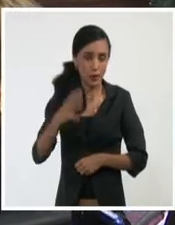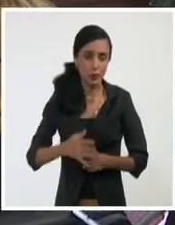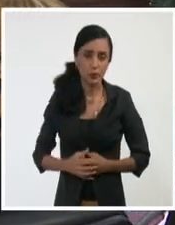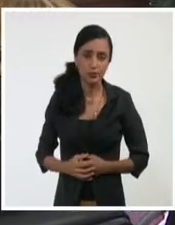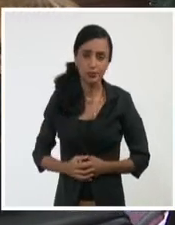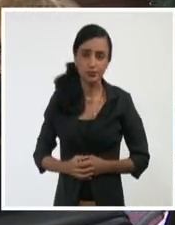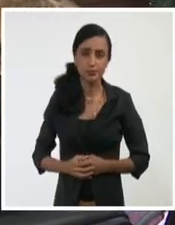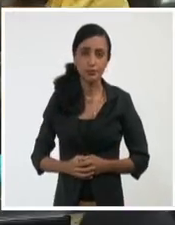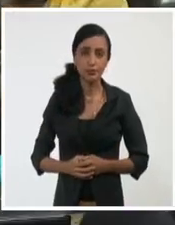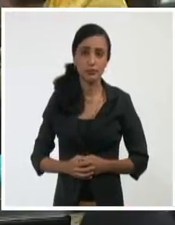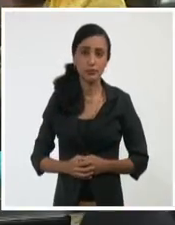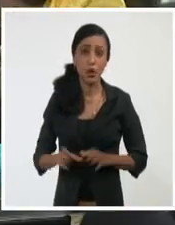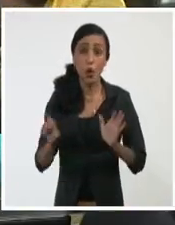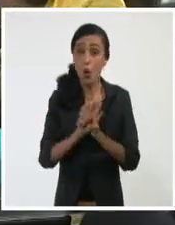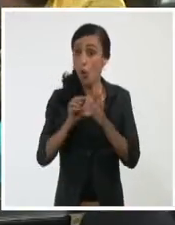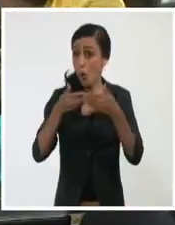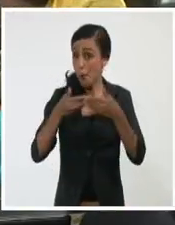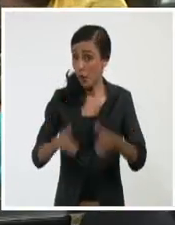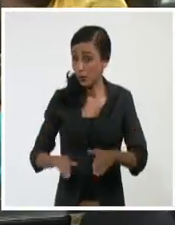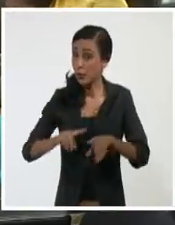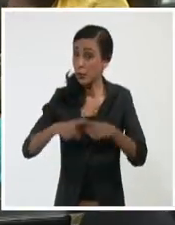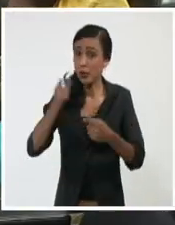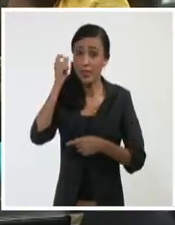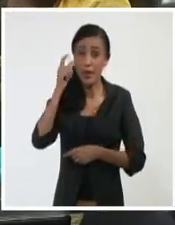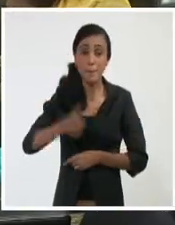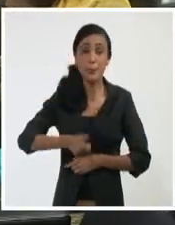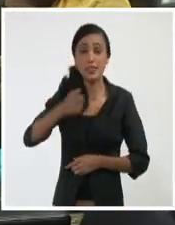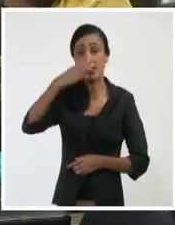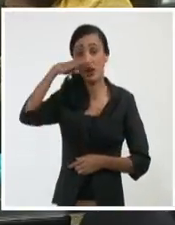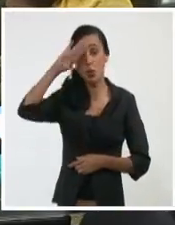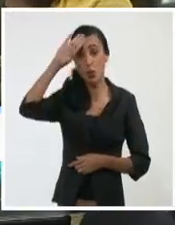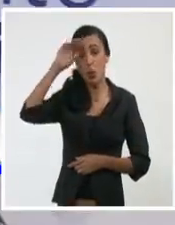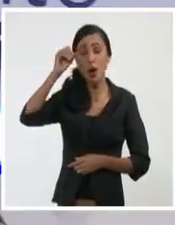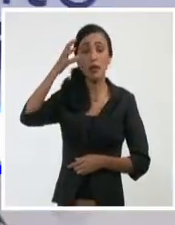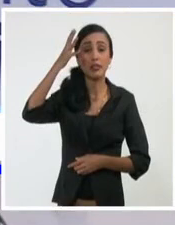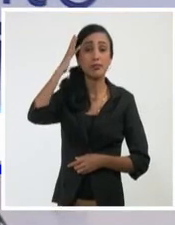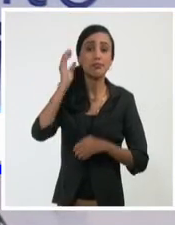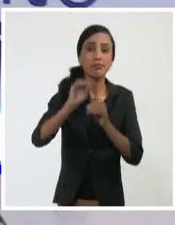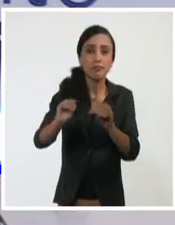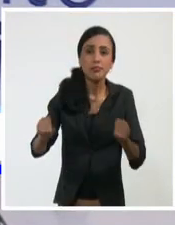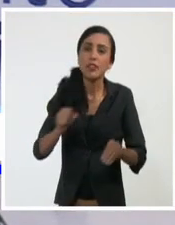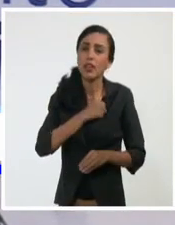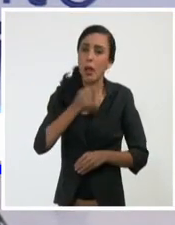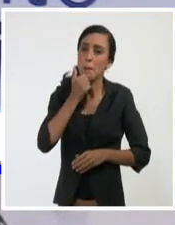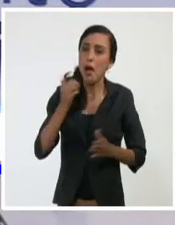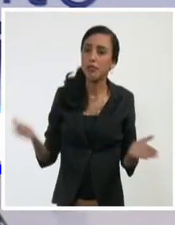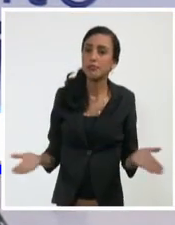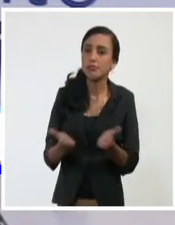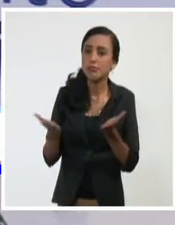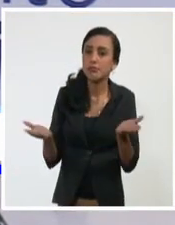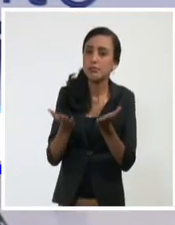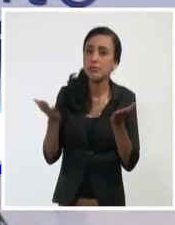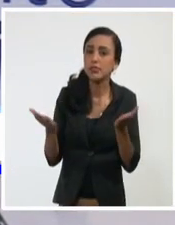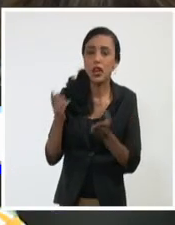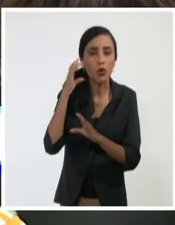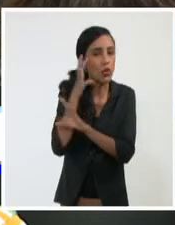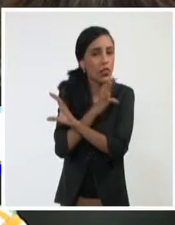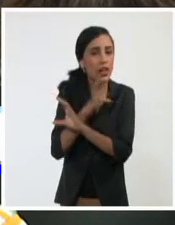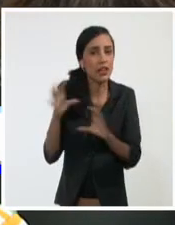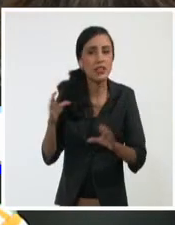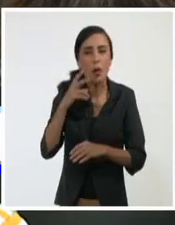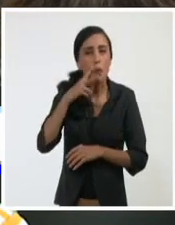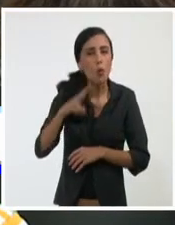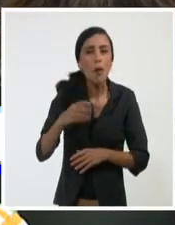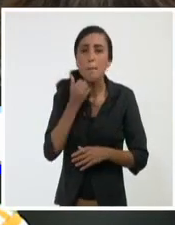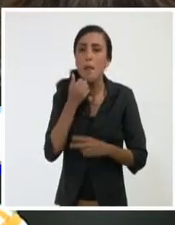convocatoria responde al llamado del presidente cubano Miguel Díaz-Canel Bermúdez de potenciar el desempeño de la ciencia en la búsqueda